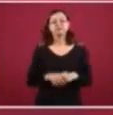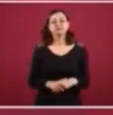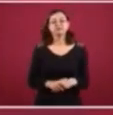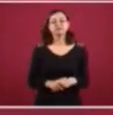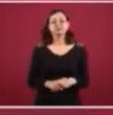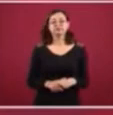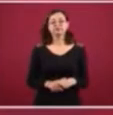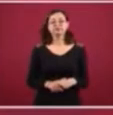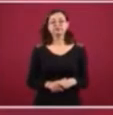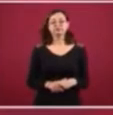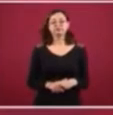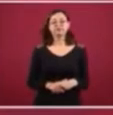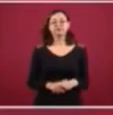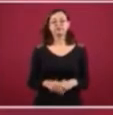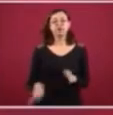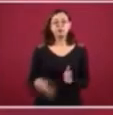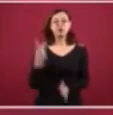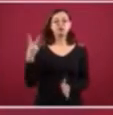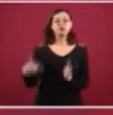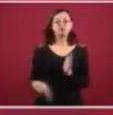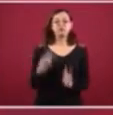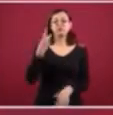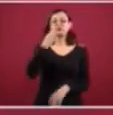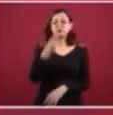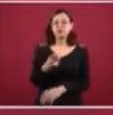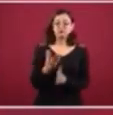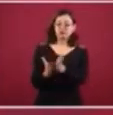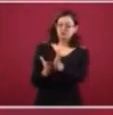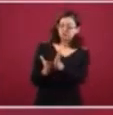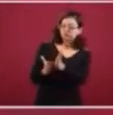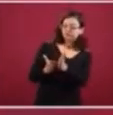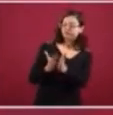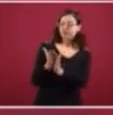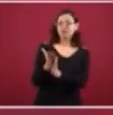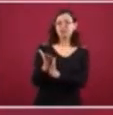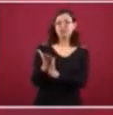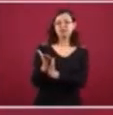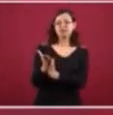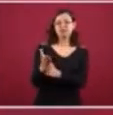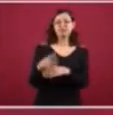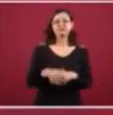se mencionó la palabra lealtad.